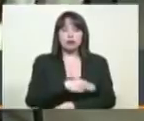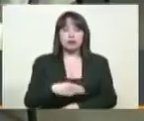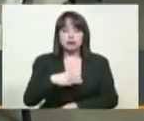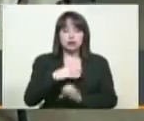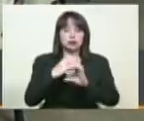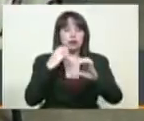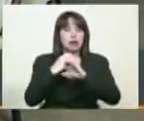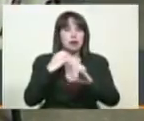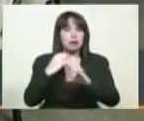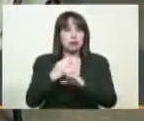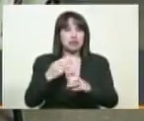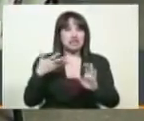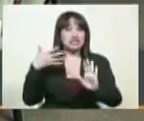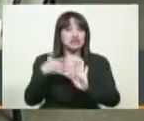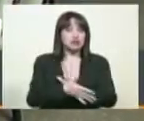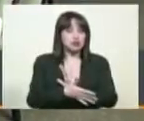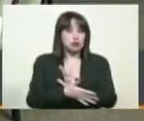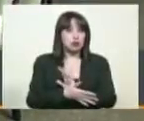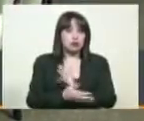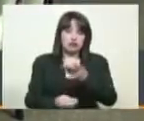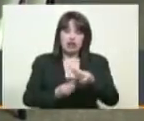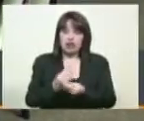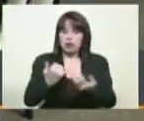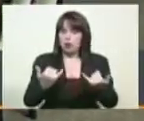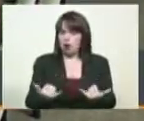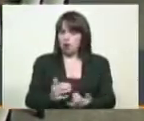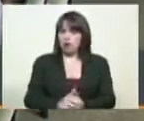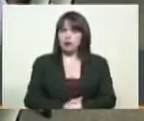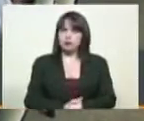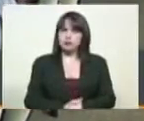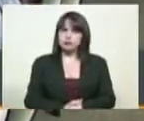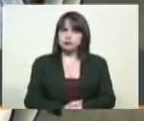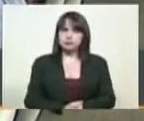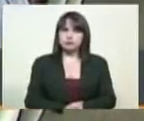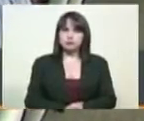en qué situación nos hubieran metido